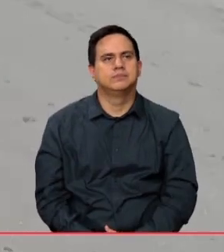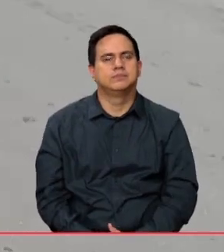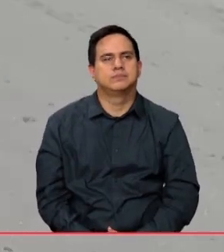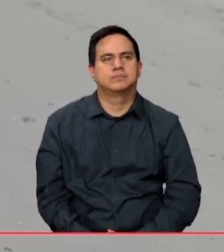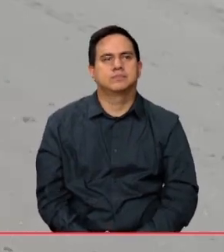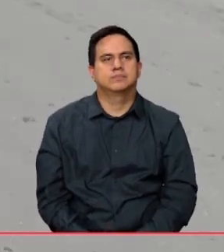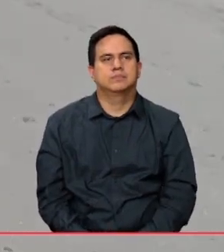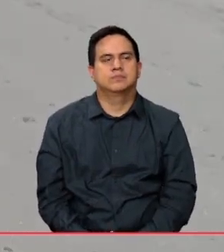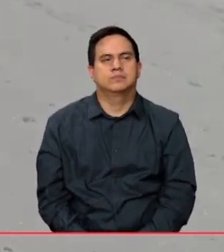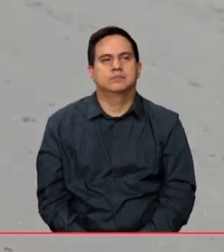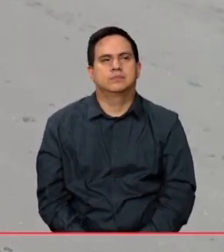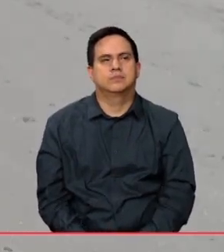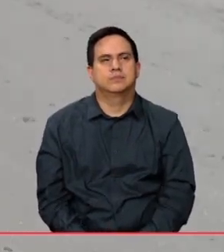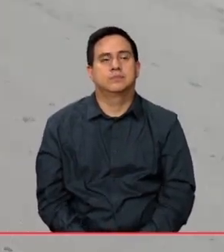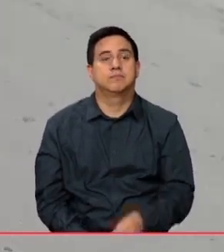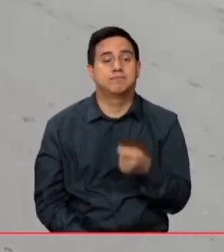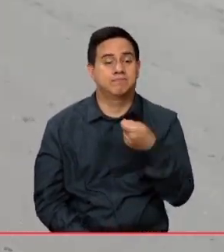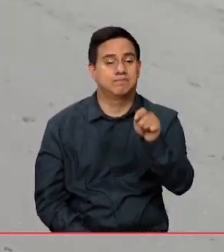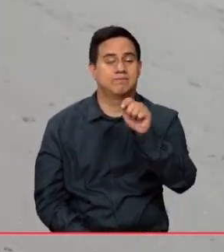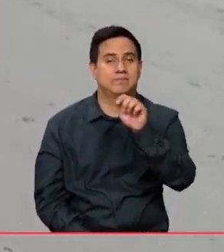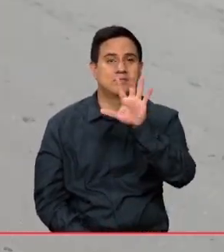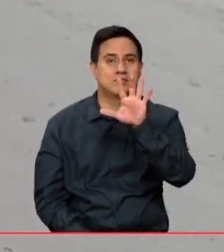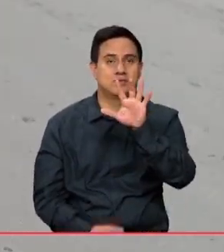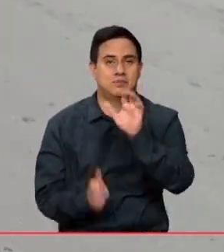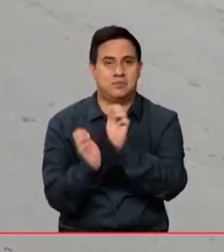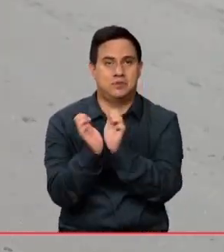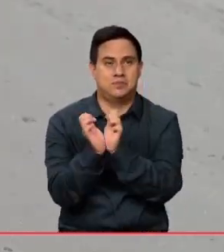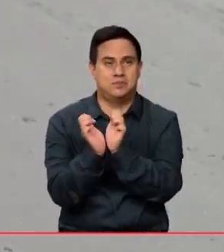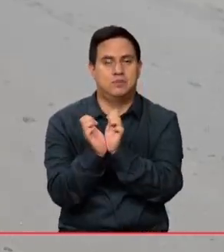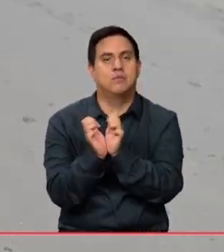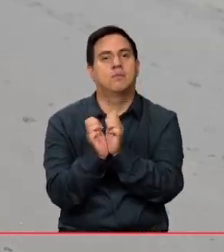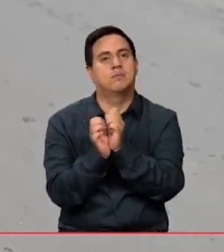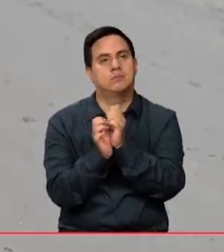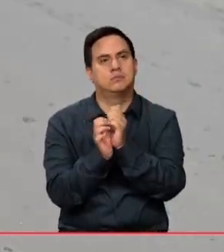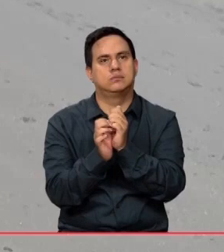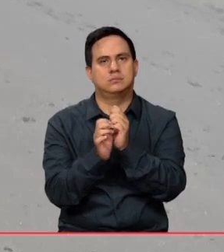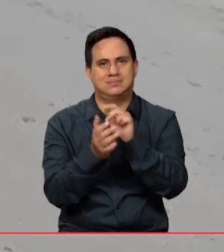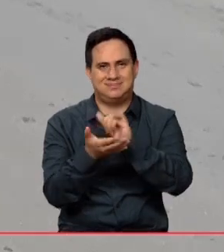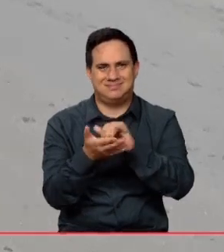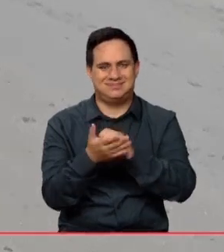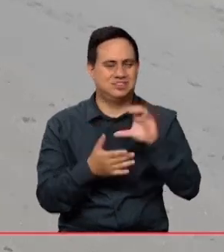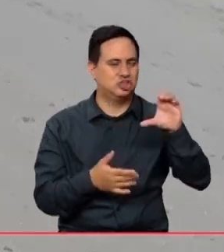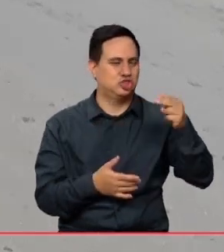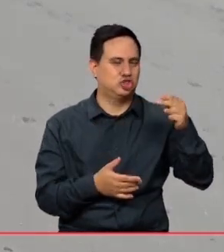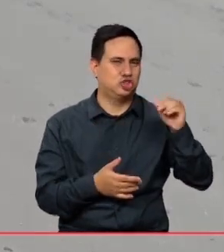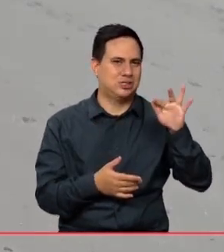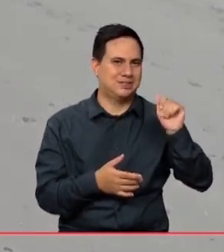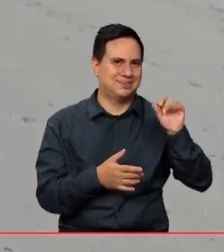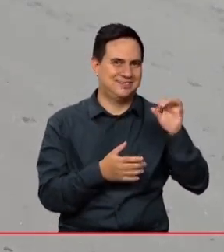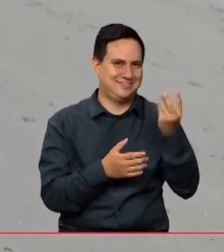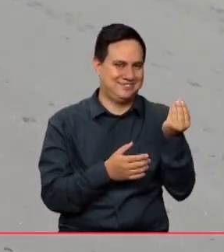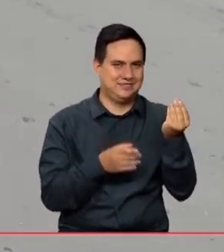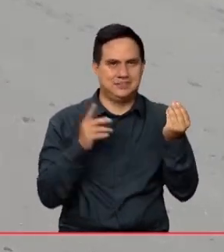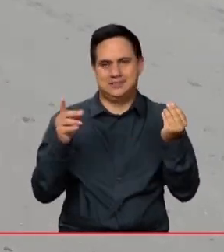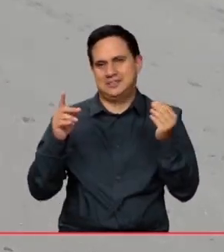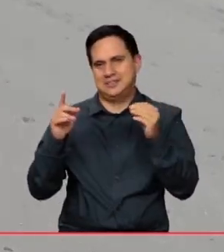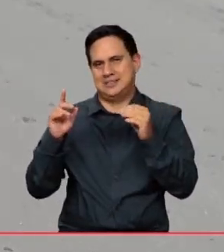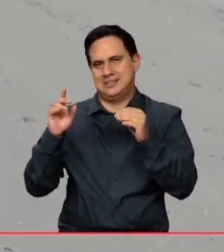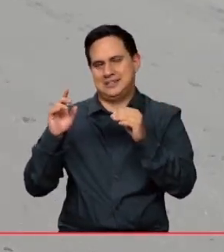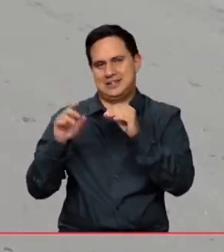y hasta el próximo 5 de mayo se extiende La tregua de no agresión entre chotas y espartanos en